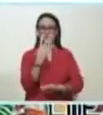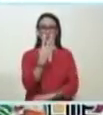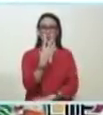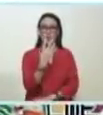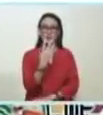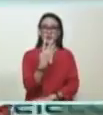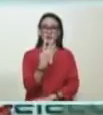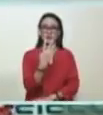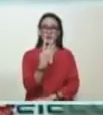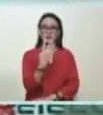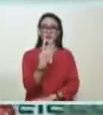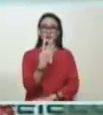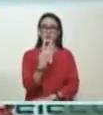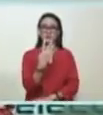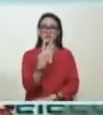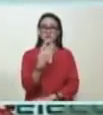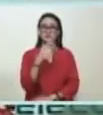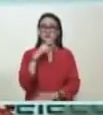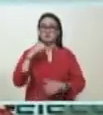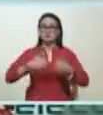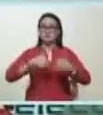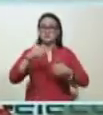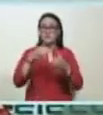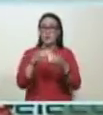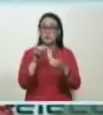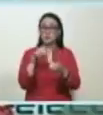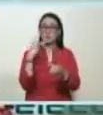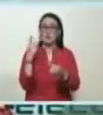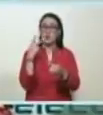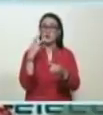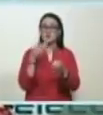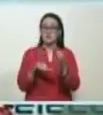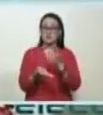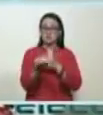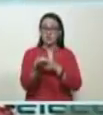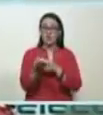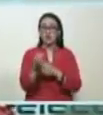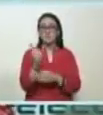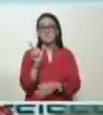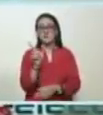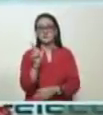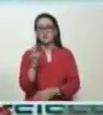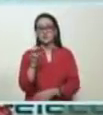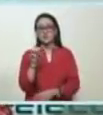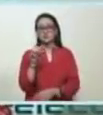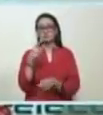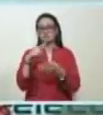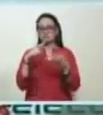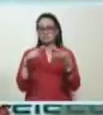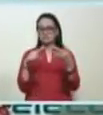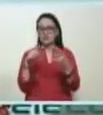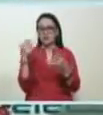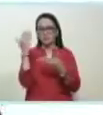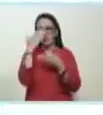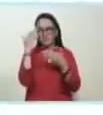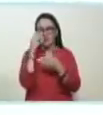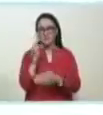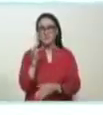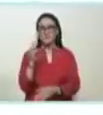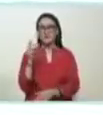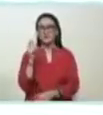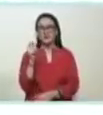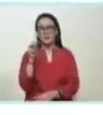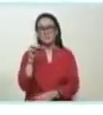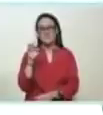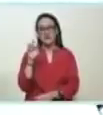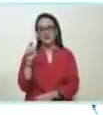5.892.464, postulado por las organizaciones con fines políticos PSUV, MSB, PCB, Tupamaro, PPT,